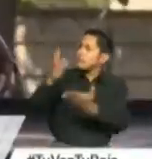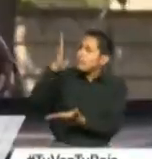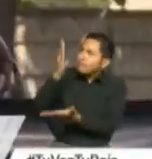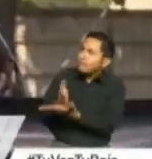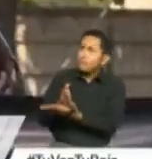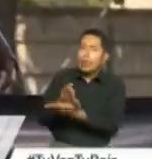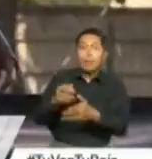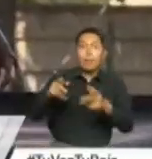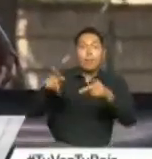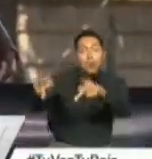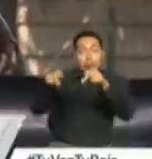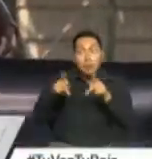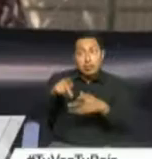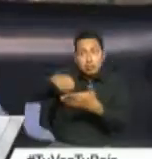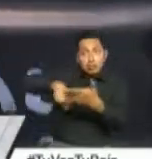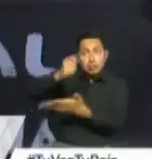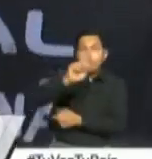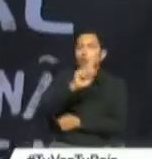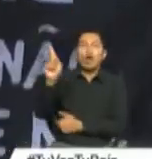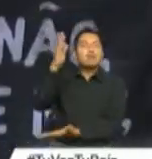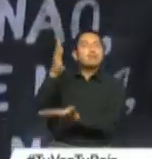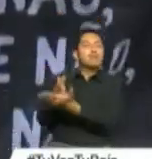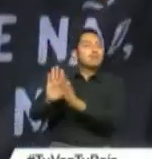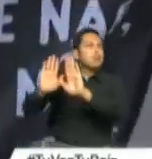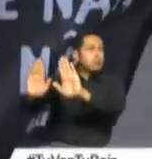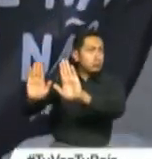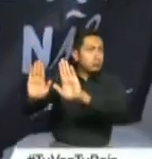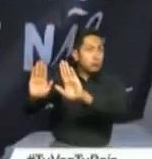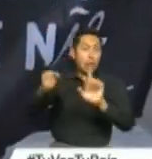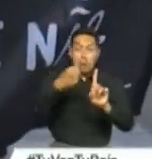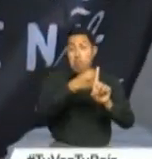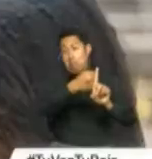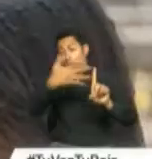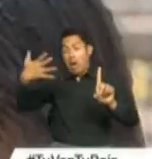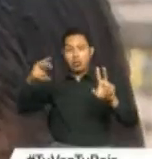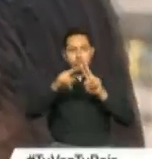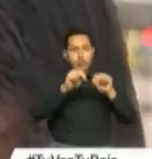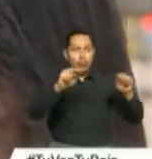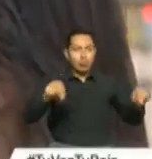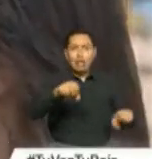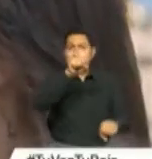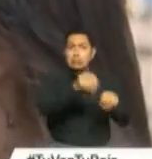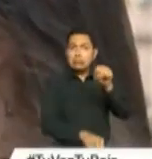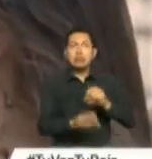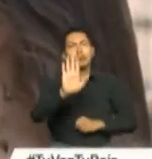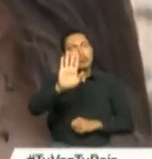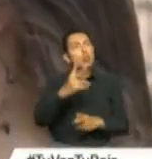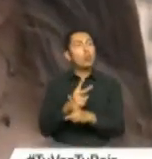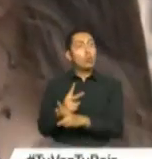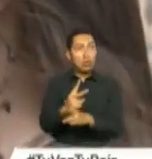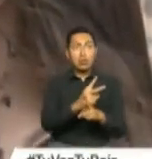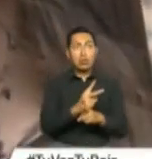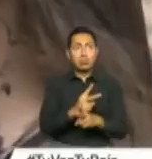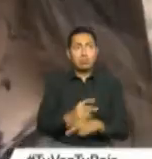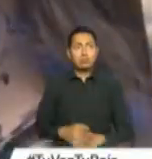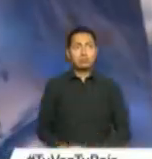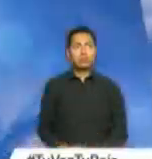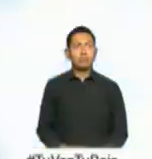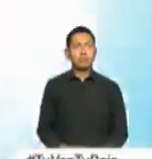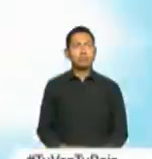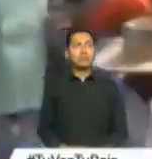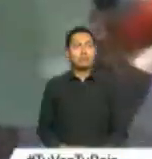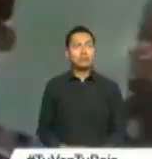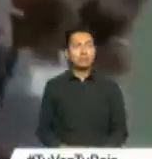de autorización si no obtiene garantías sobre el impacto de la prospección en la barrera de coral.